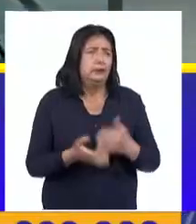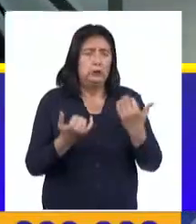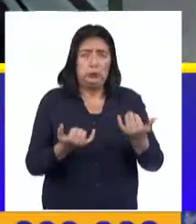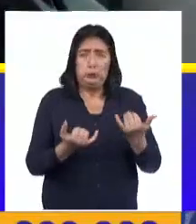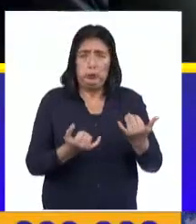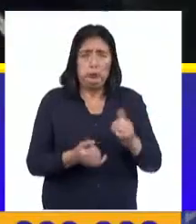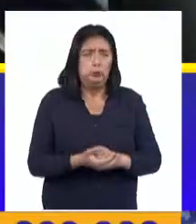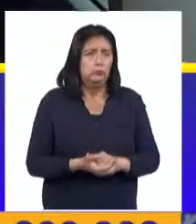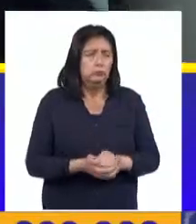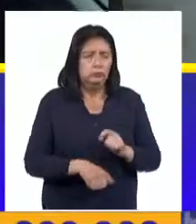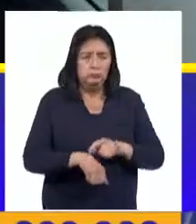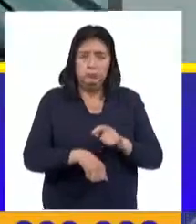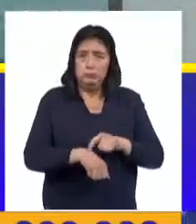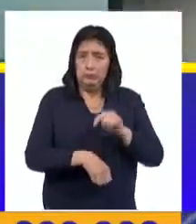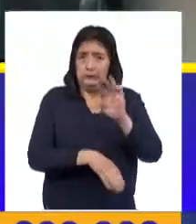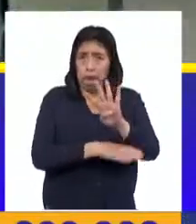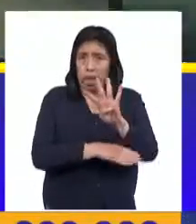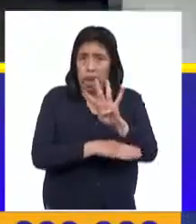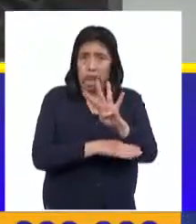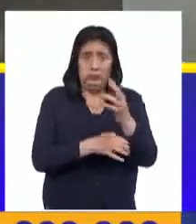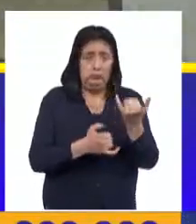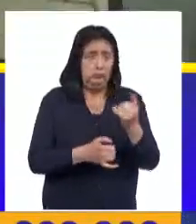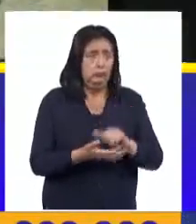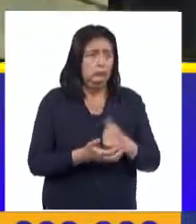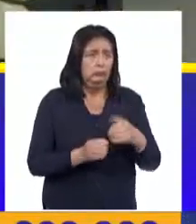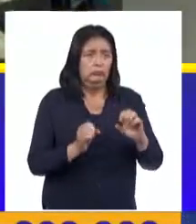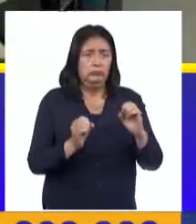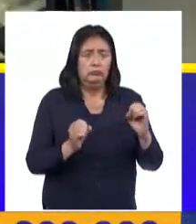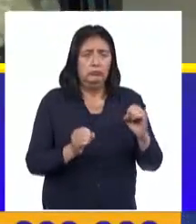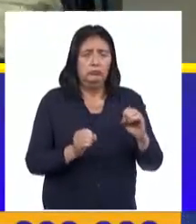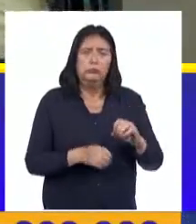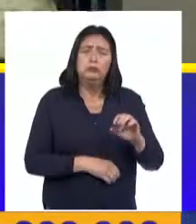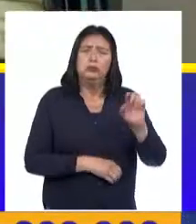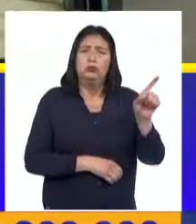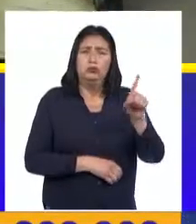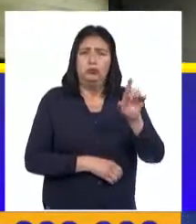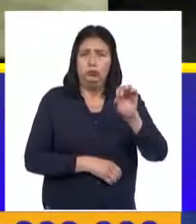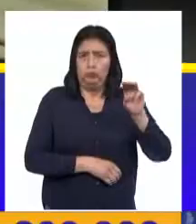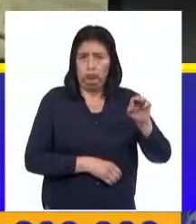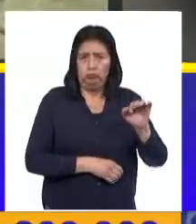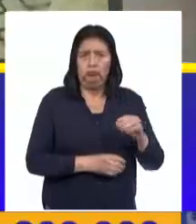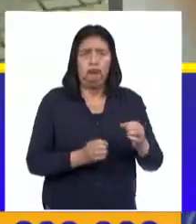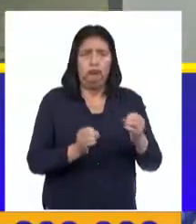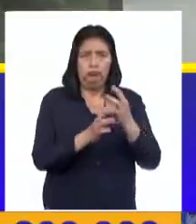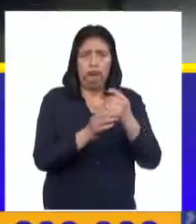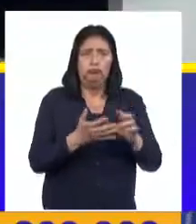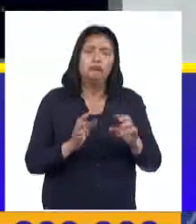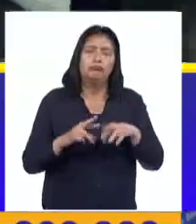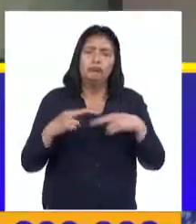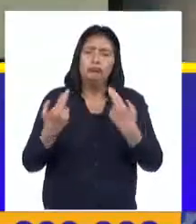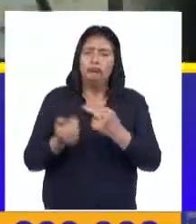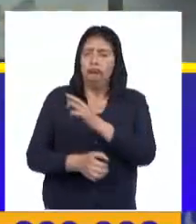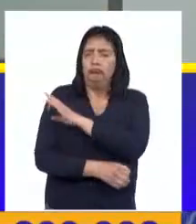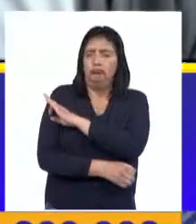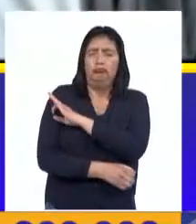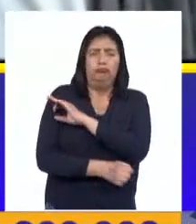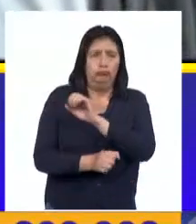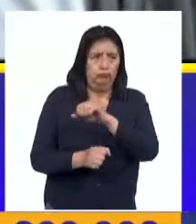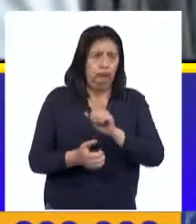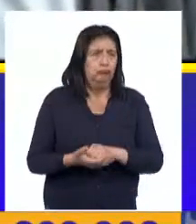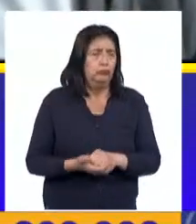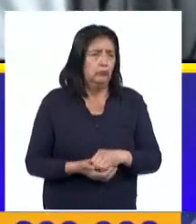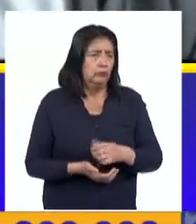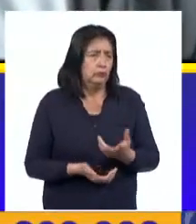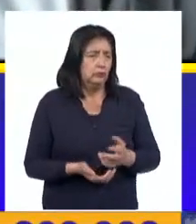día a las 4 de la tarde, vía Zoom, tenemos reunión en la Fiscal de la Nación,